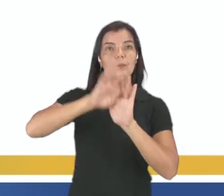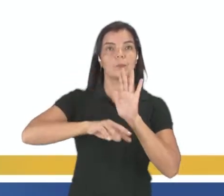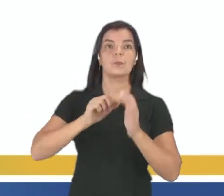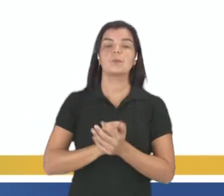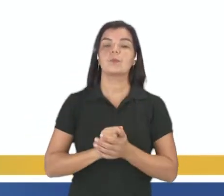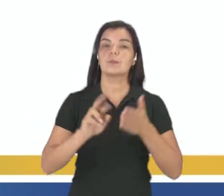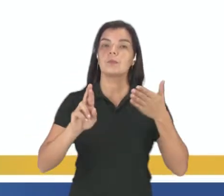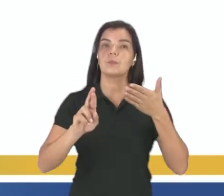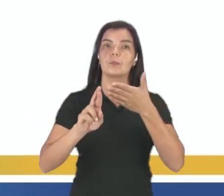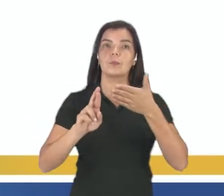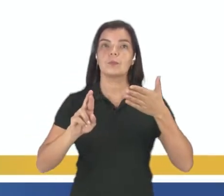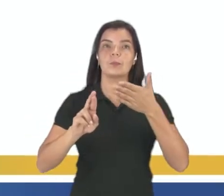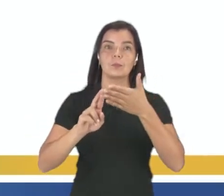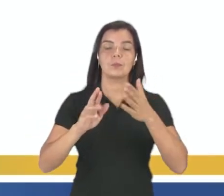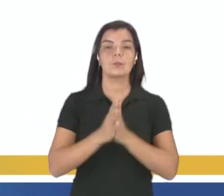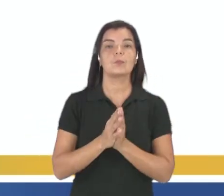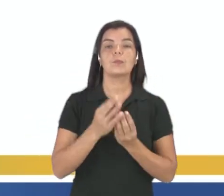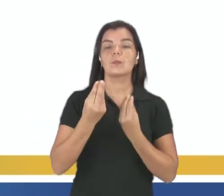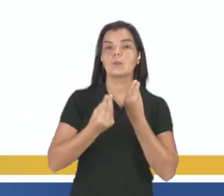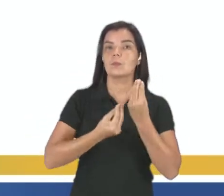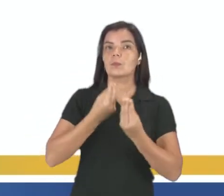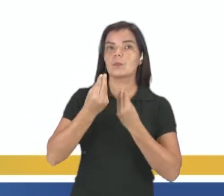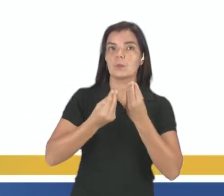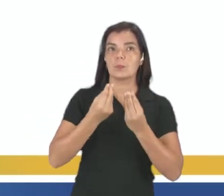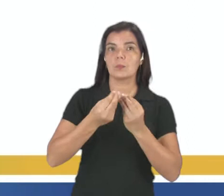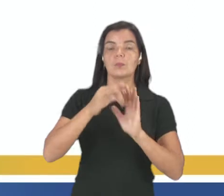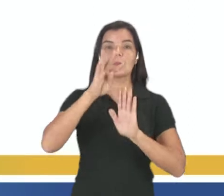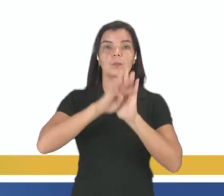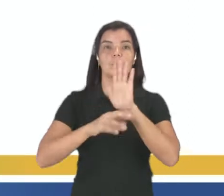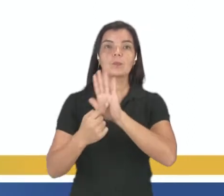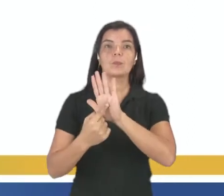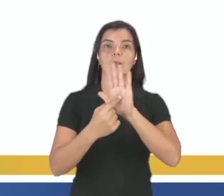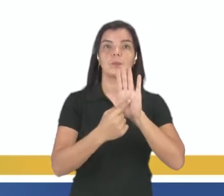se refieren a la forma que se presenta un texto